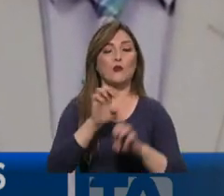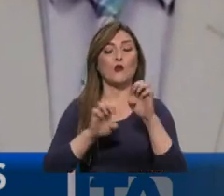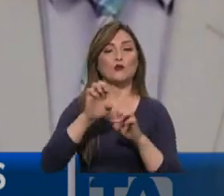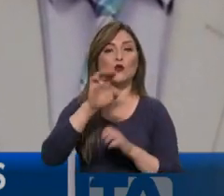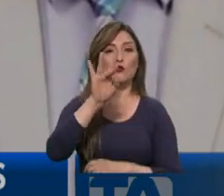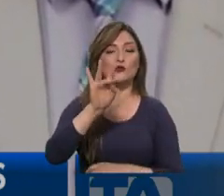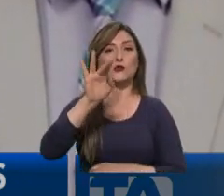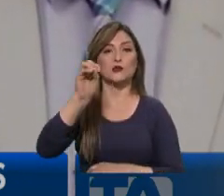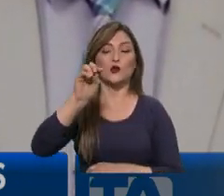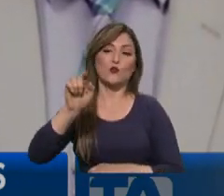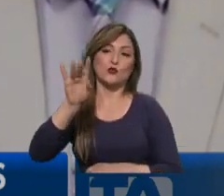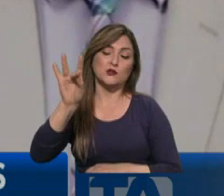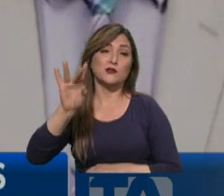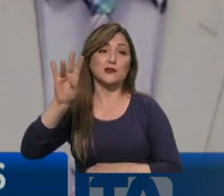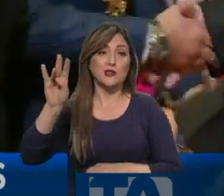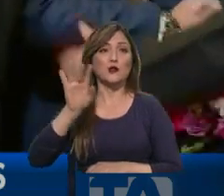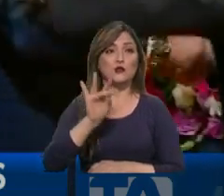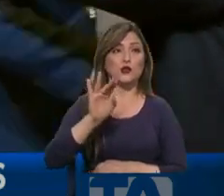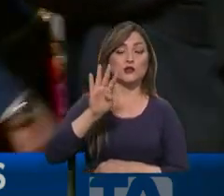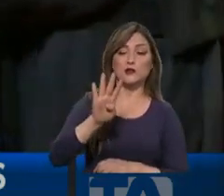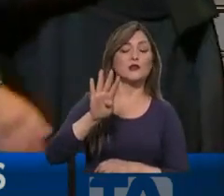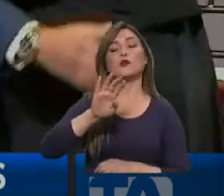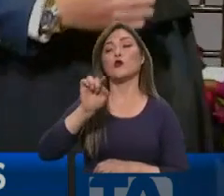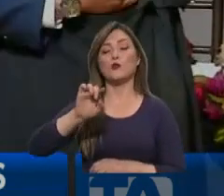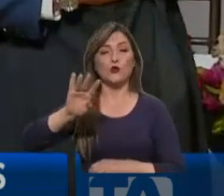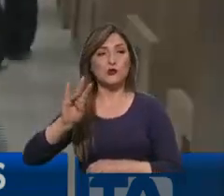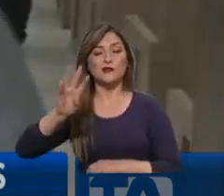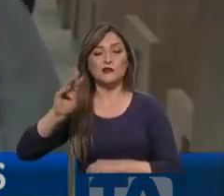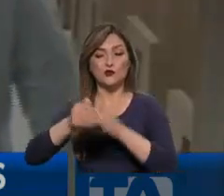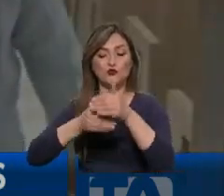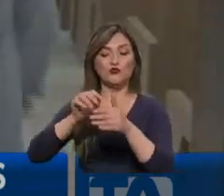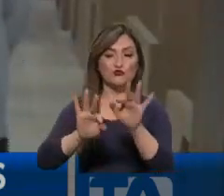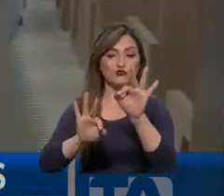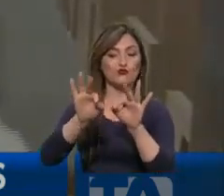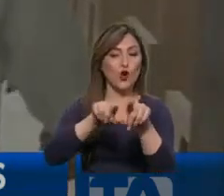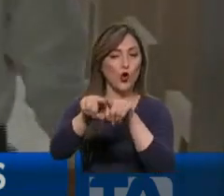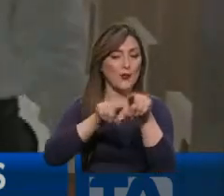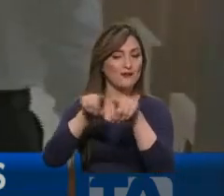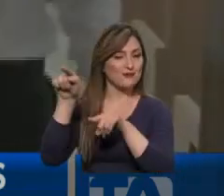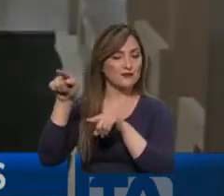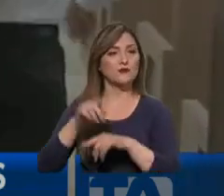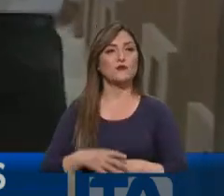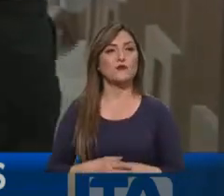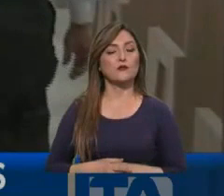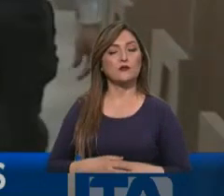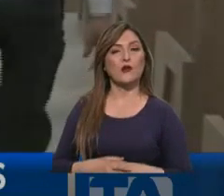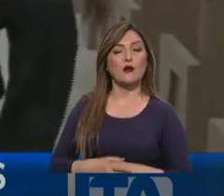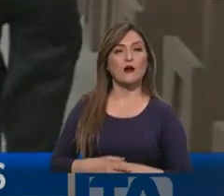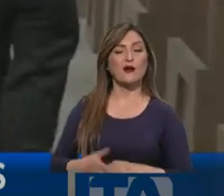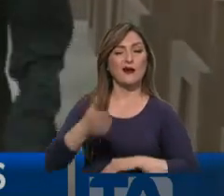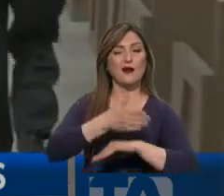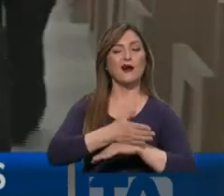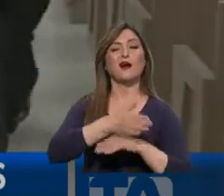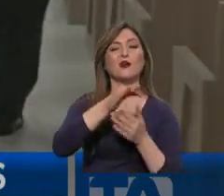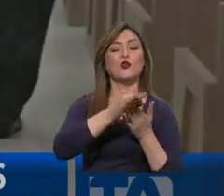y 80,83 puntos respectivamente en el proceso de selección. Macías Fernández fue presidente del Tribunal de Garantías Penales del